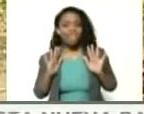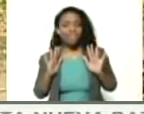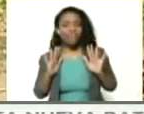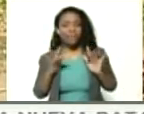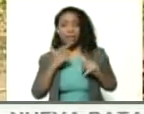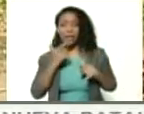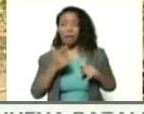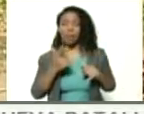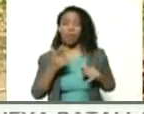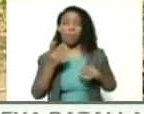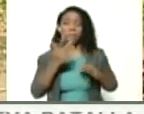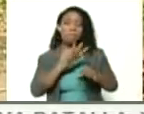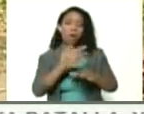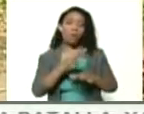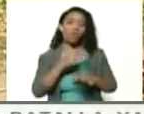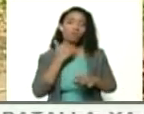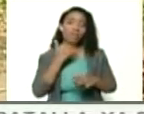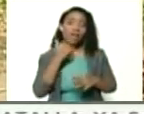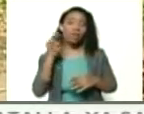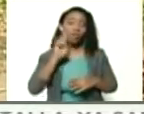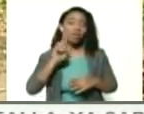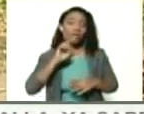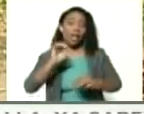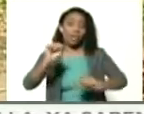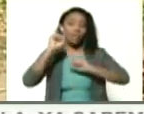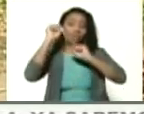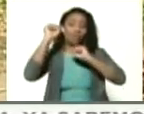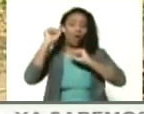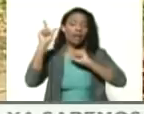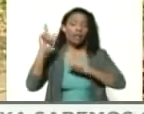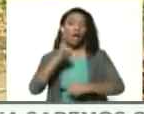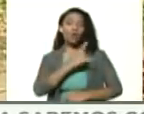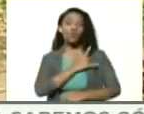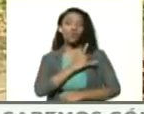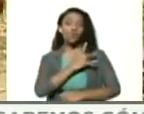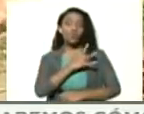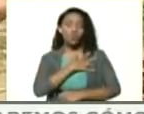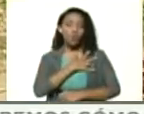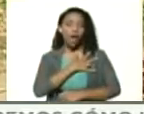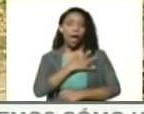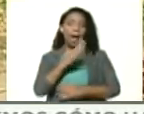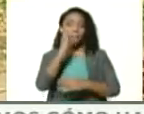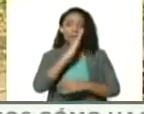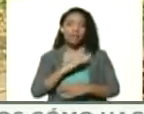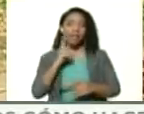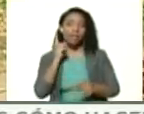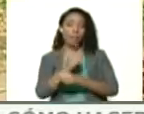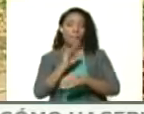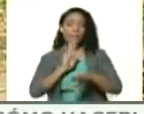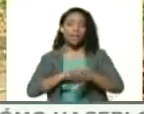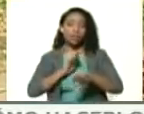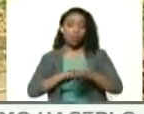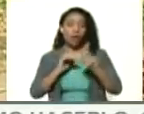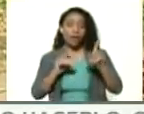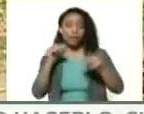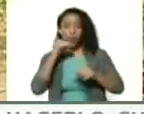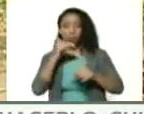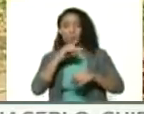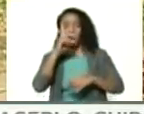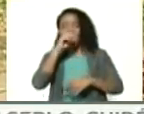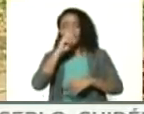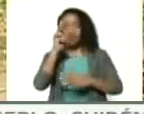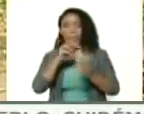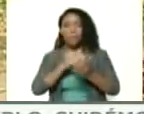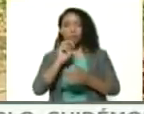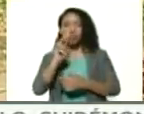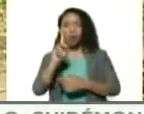digamos, por consumarse triunfo del presidente Lula en Brasil, que debía ocurrir en las elecciones, como en efecto ocurrió de octubre de ese año 2002, la